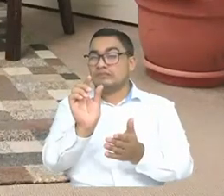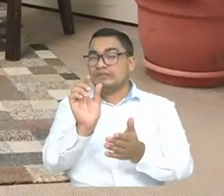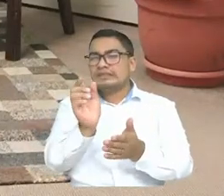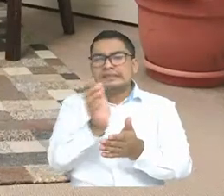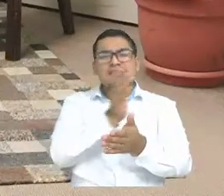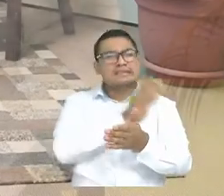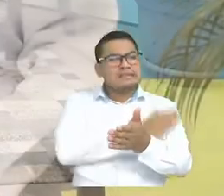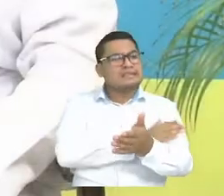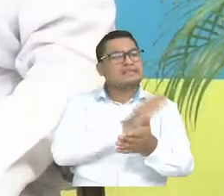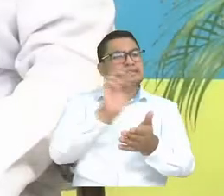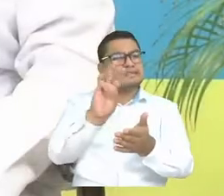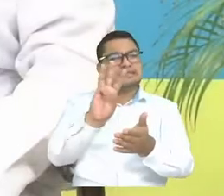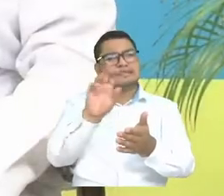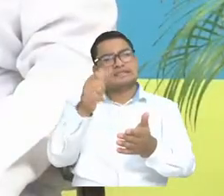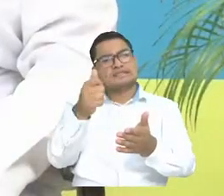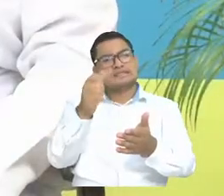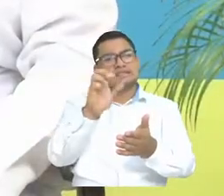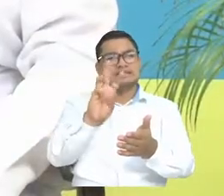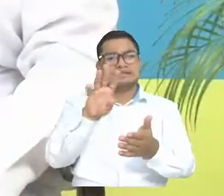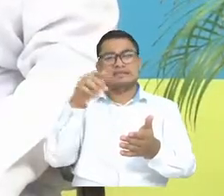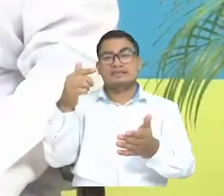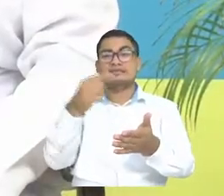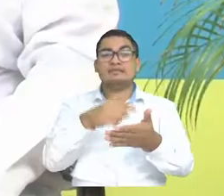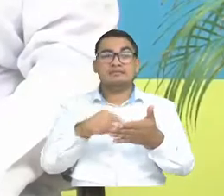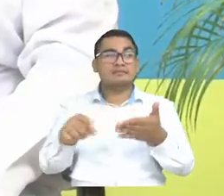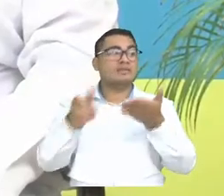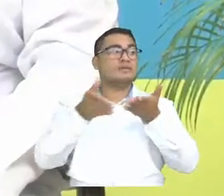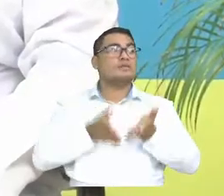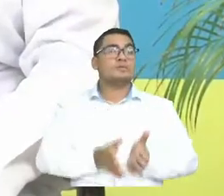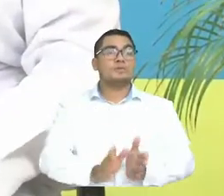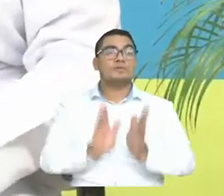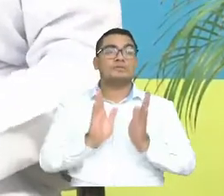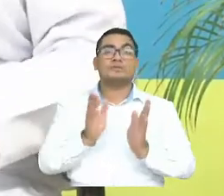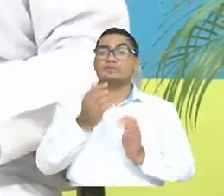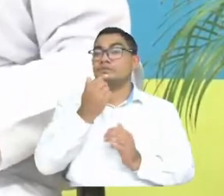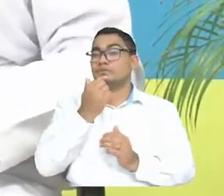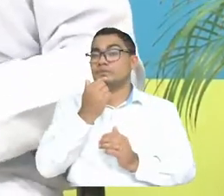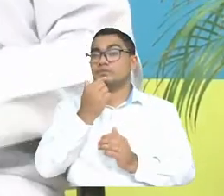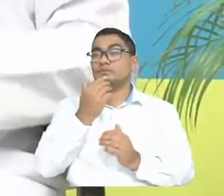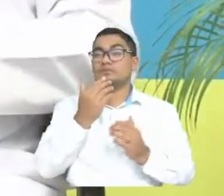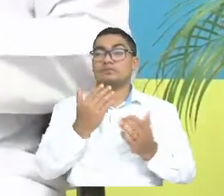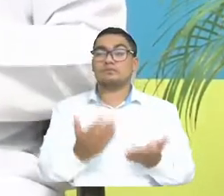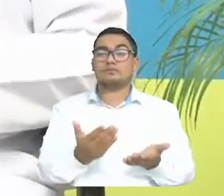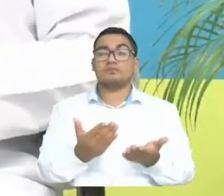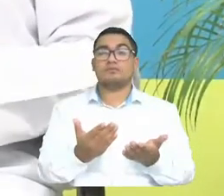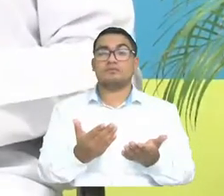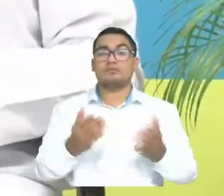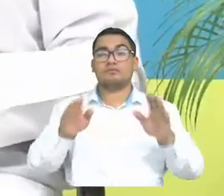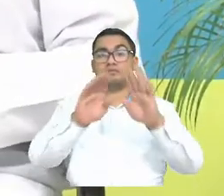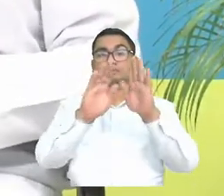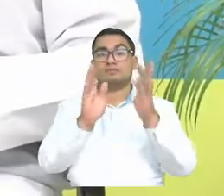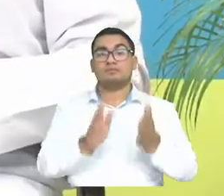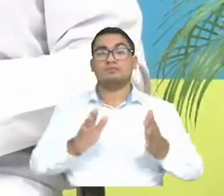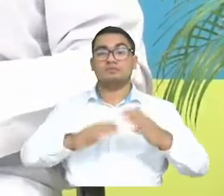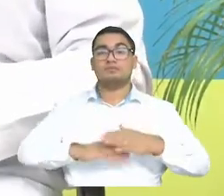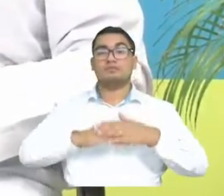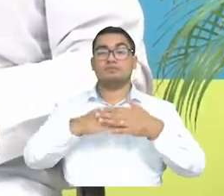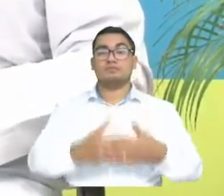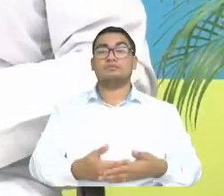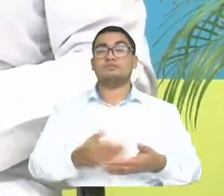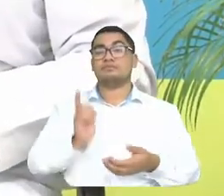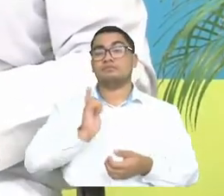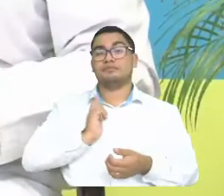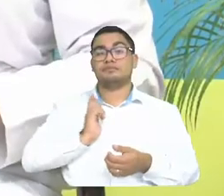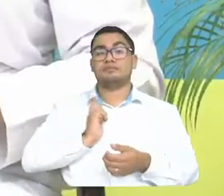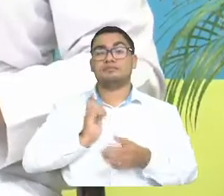semanas, entre 36 a 37 semanas. ¿Por qué? Porque ahora, las embarazadas tienen que seguir